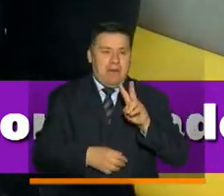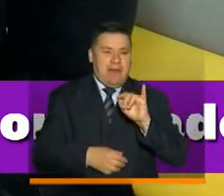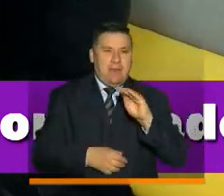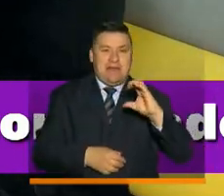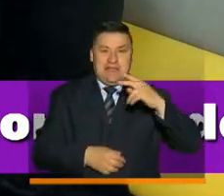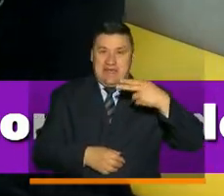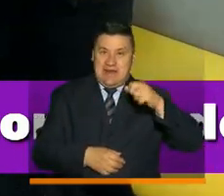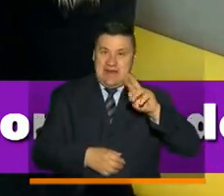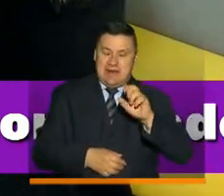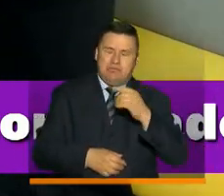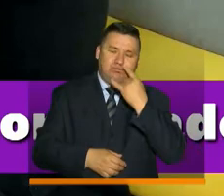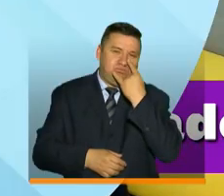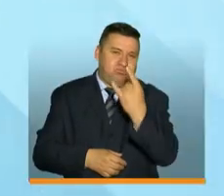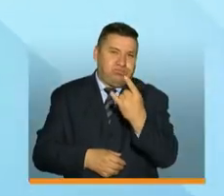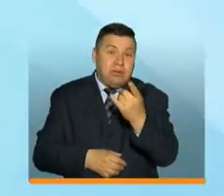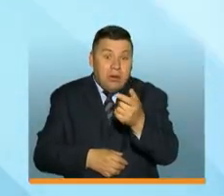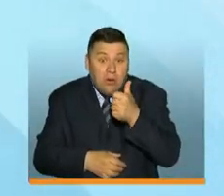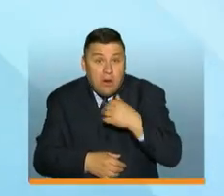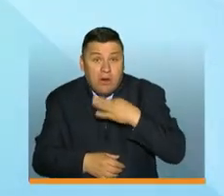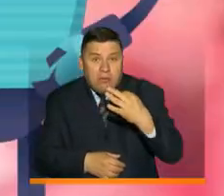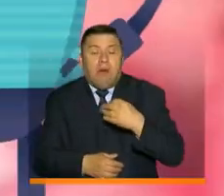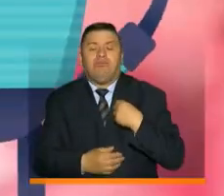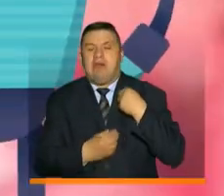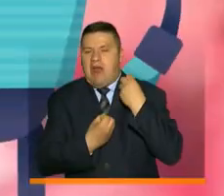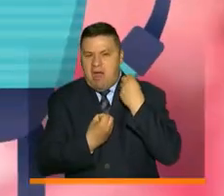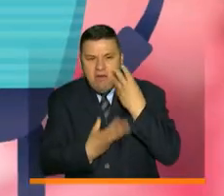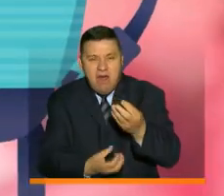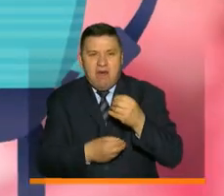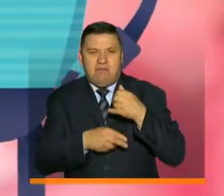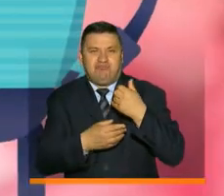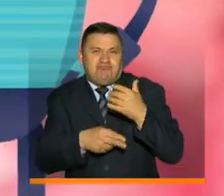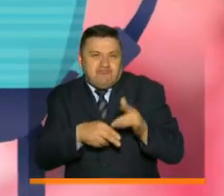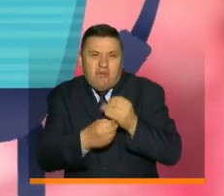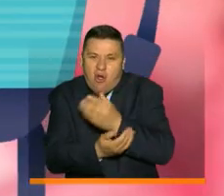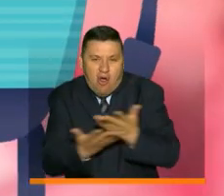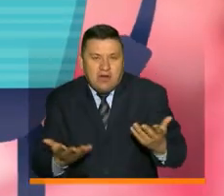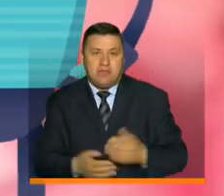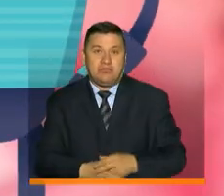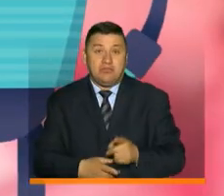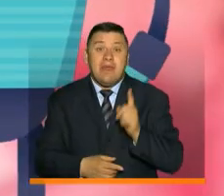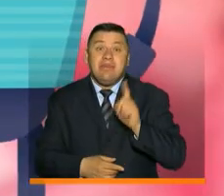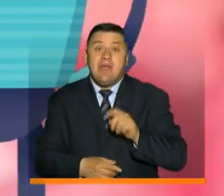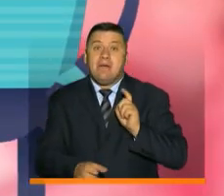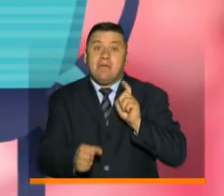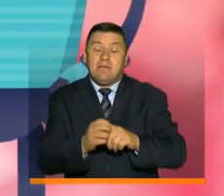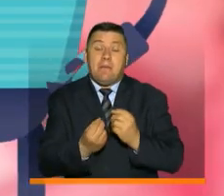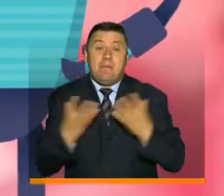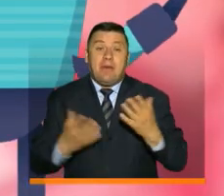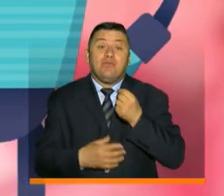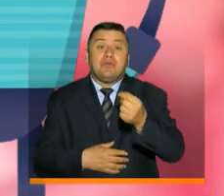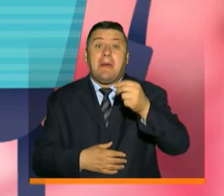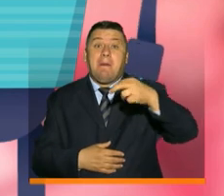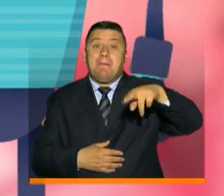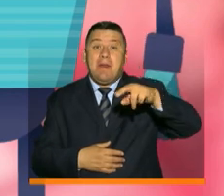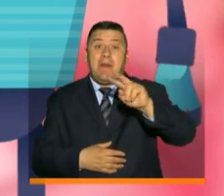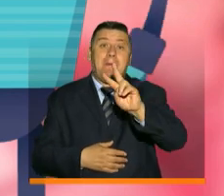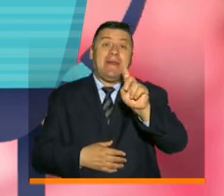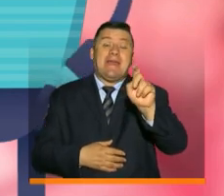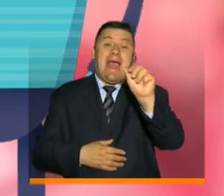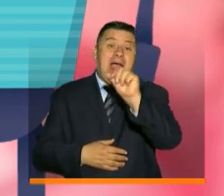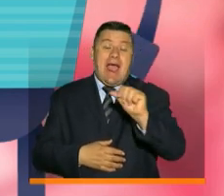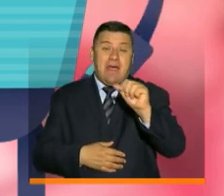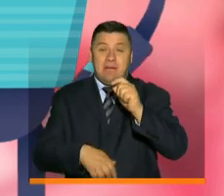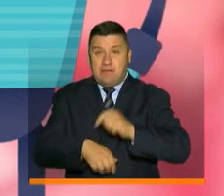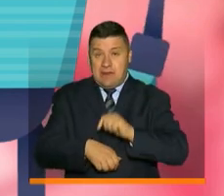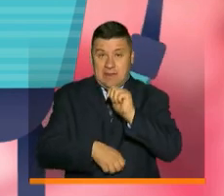vamos a entregar increíbles incentivos. Recuerda que te debes conectar a la transmisión en vivo el próximo miércoles 26 de agosto